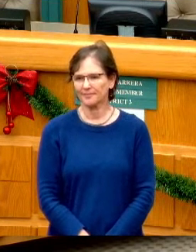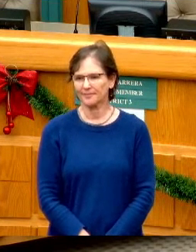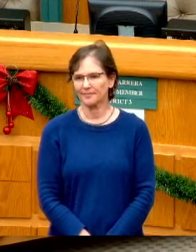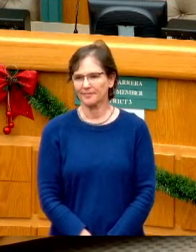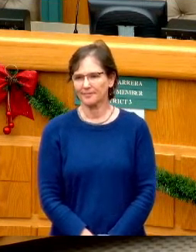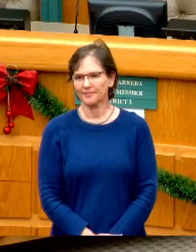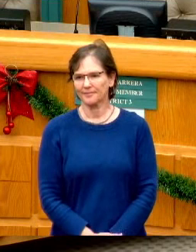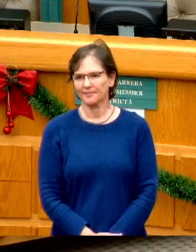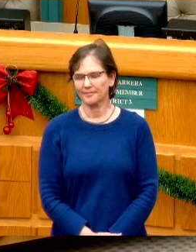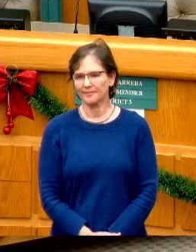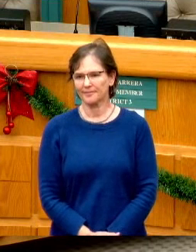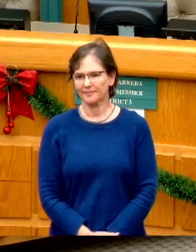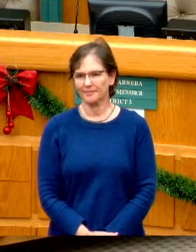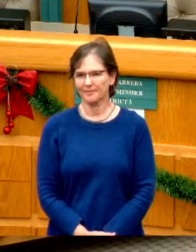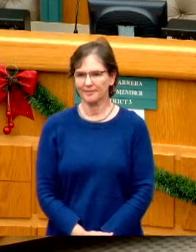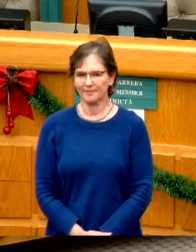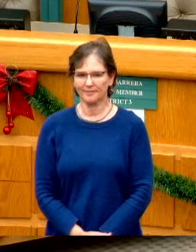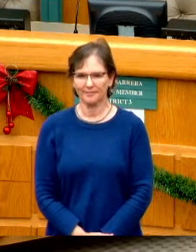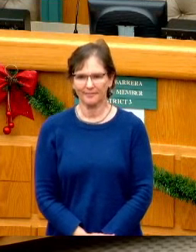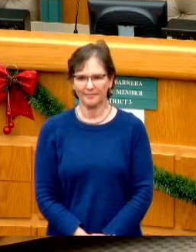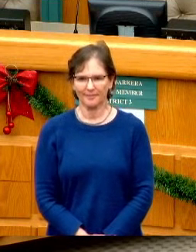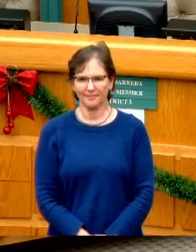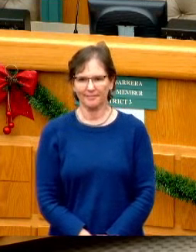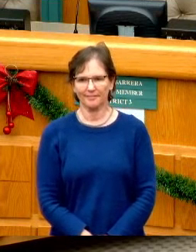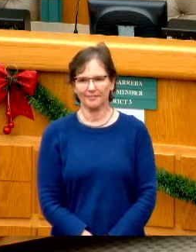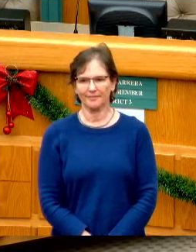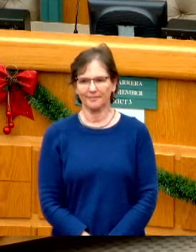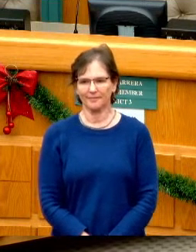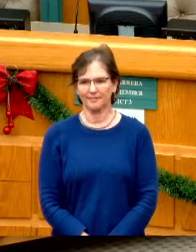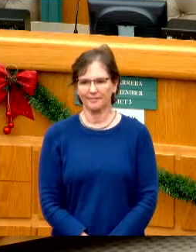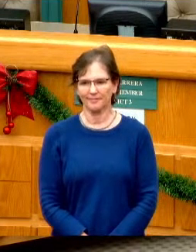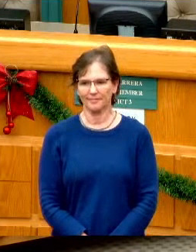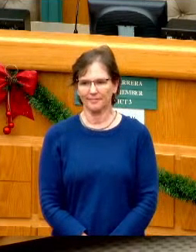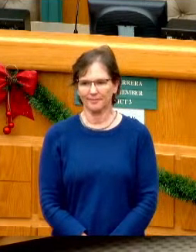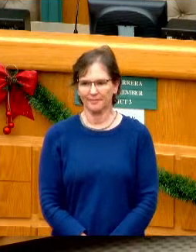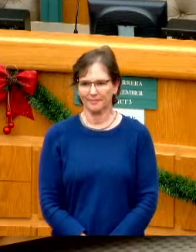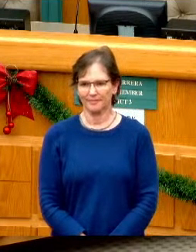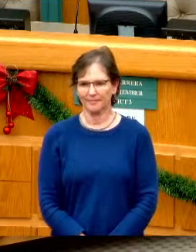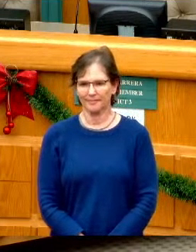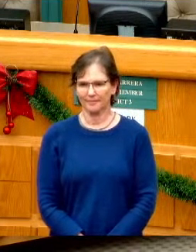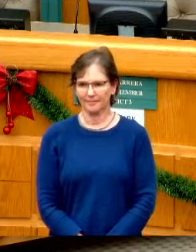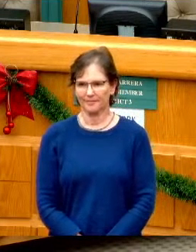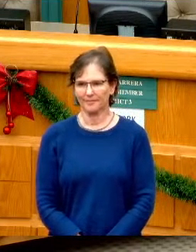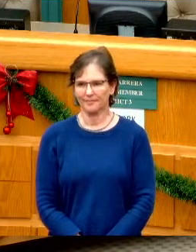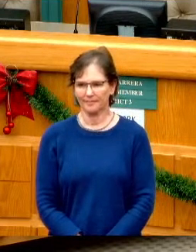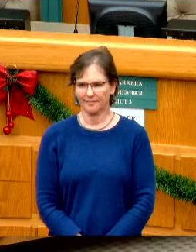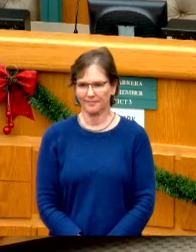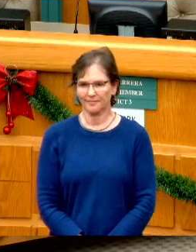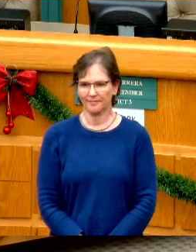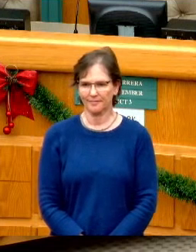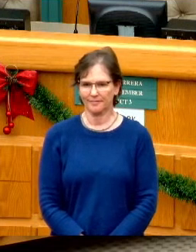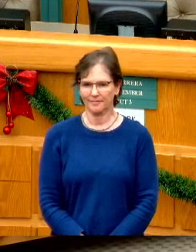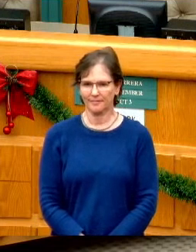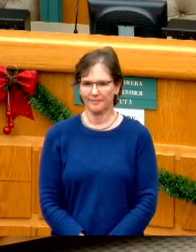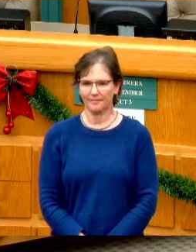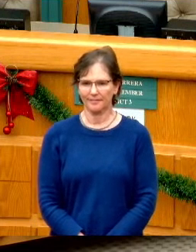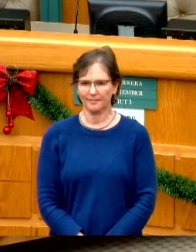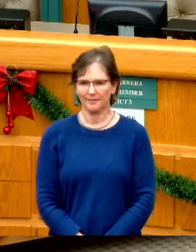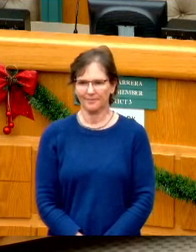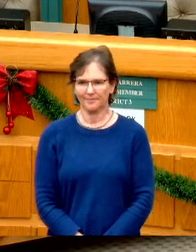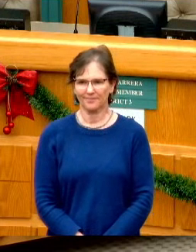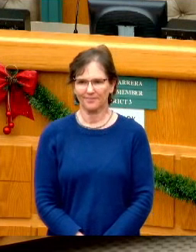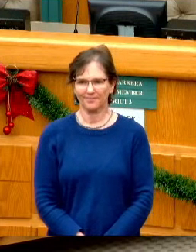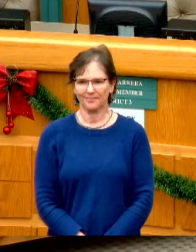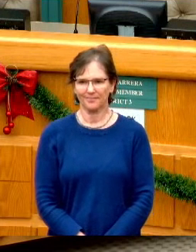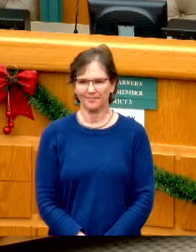durante la semana previa al Día de Acción de Gracias. En los últimos 4 días, el porcentaje de pacientes infectados con el virus es de 9.7%, mientras